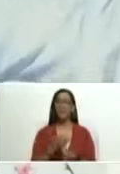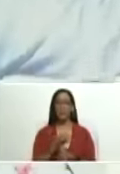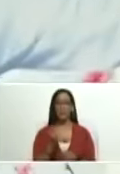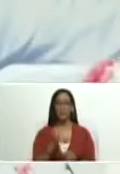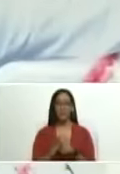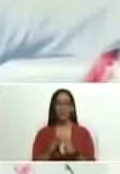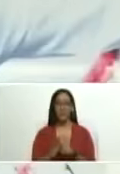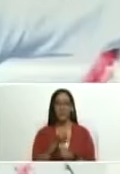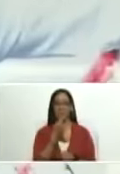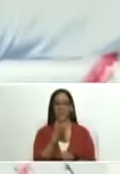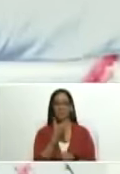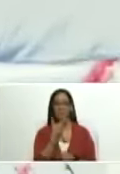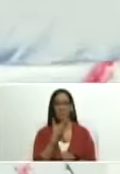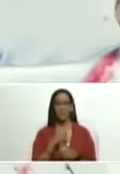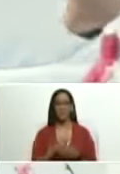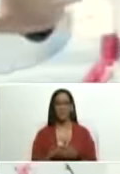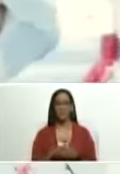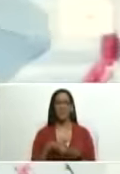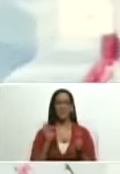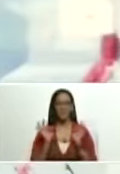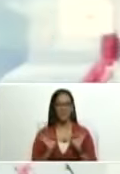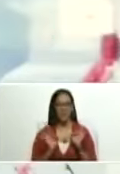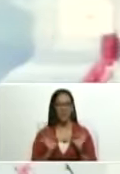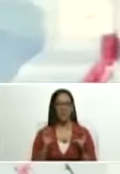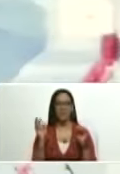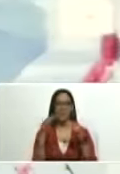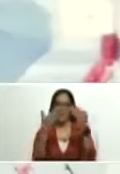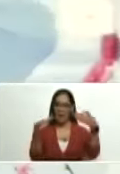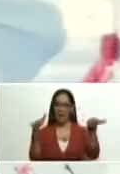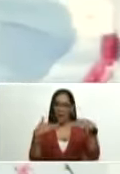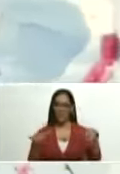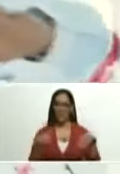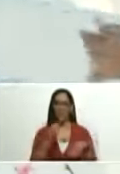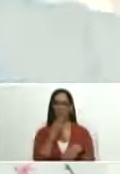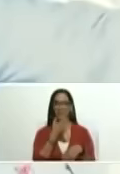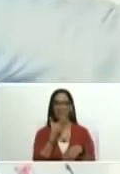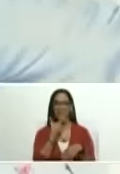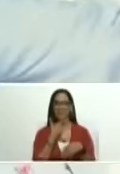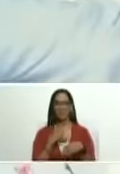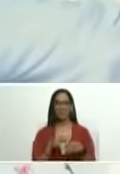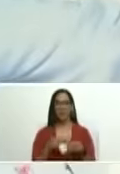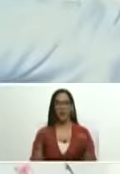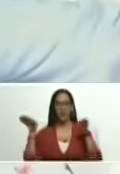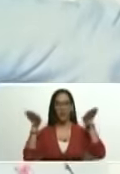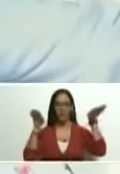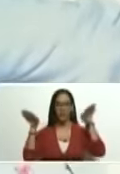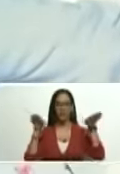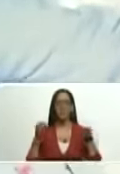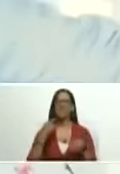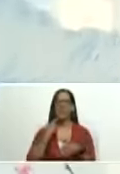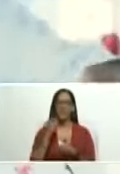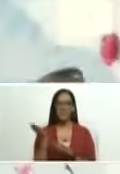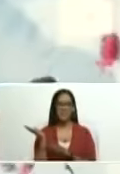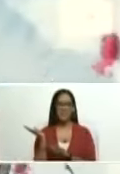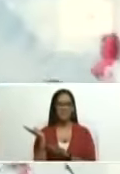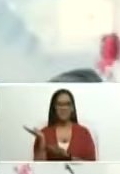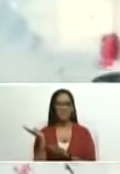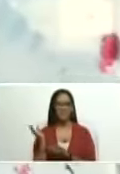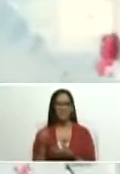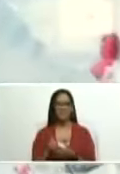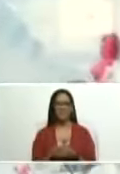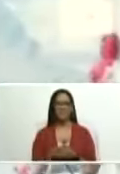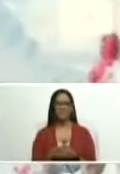obras bellísimas. Sobre todo ahora en Navidad han puesto esto bello para los turistas. Suárez, ¿qué me dice? Sí,